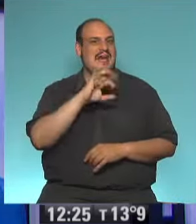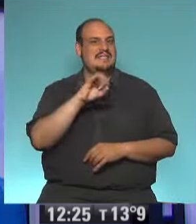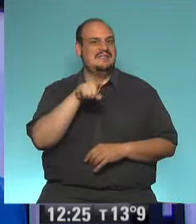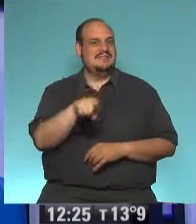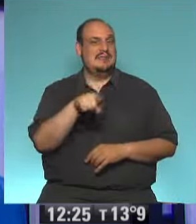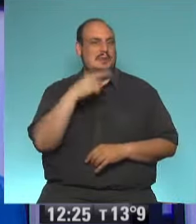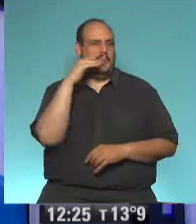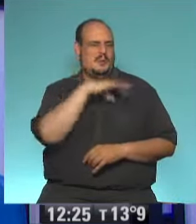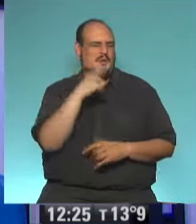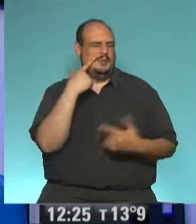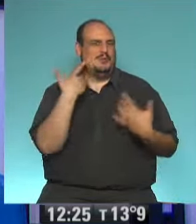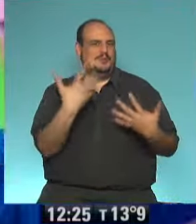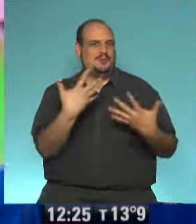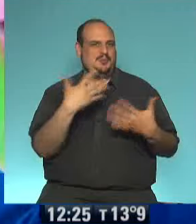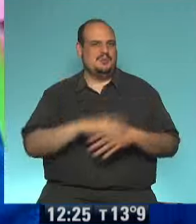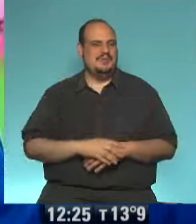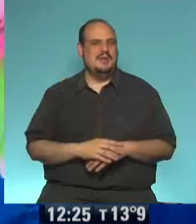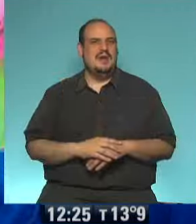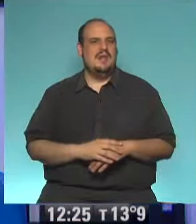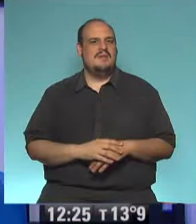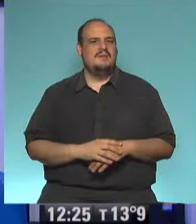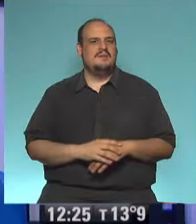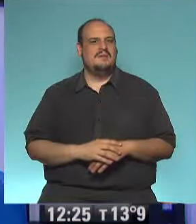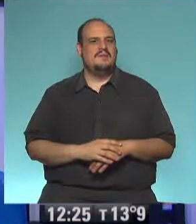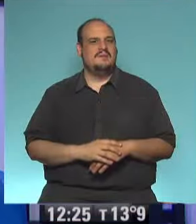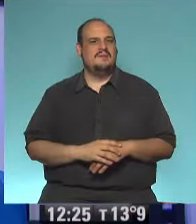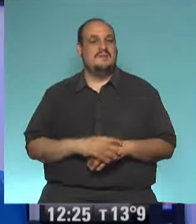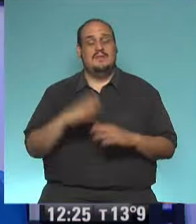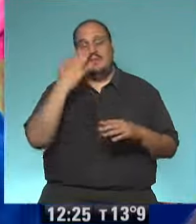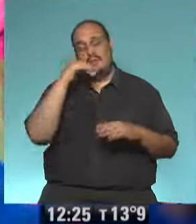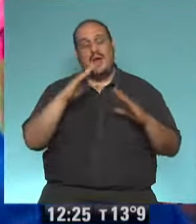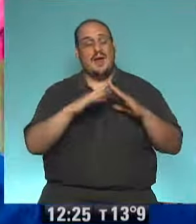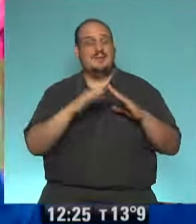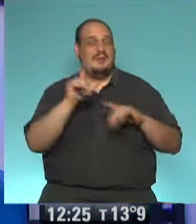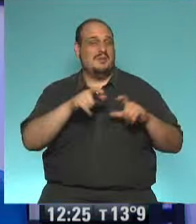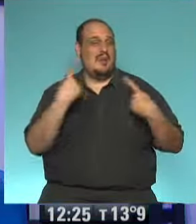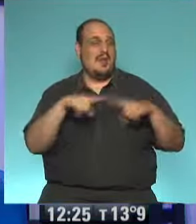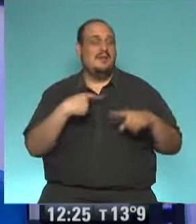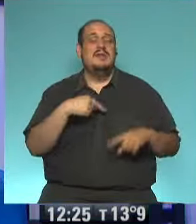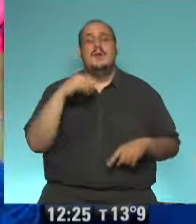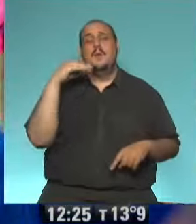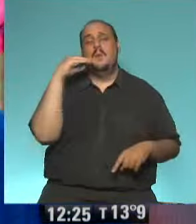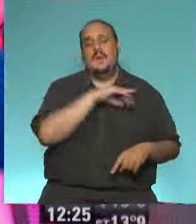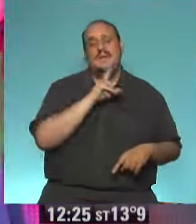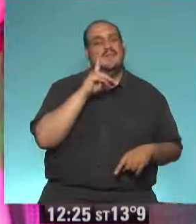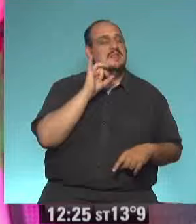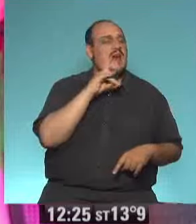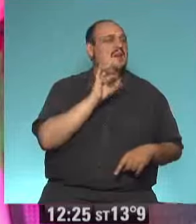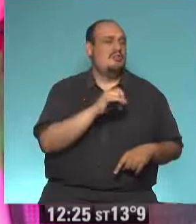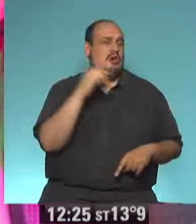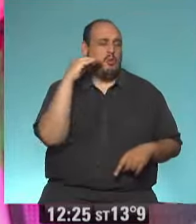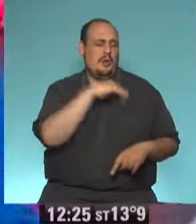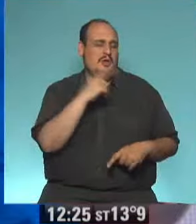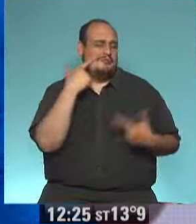de vinazo. ¿Te imaginas después la gente tintazo, en la cancha? Que vino, Tintazo, qué flor de vinazo. Bueno,